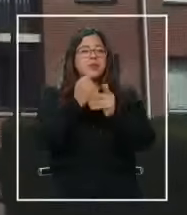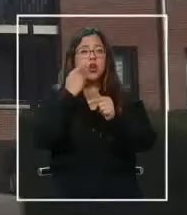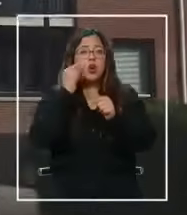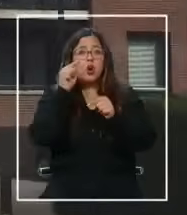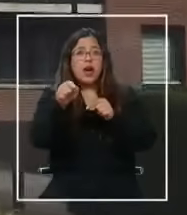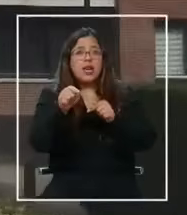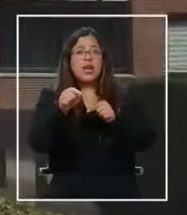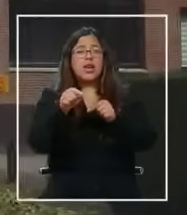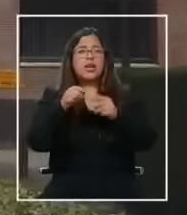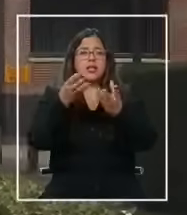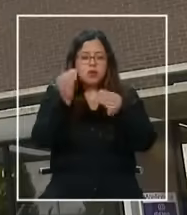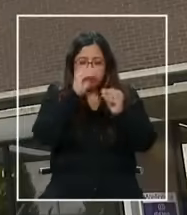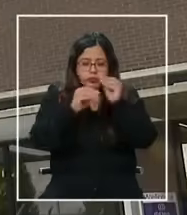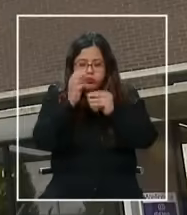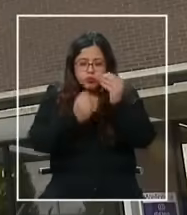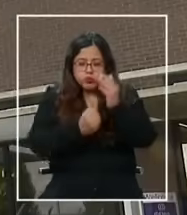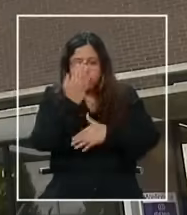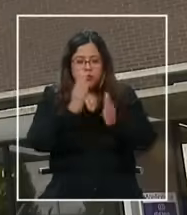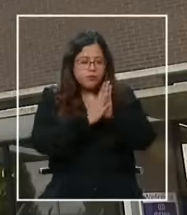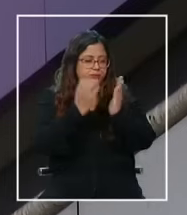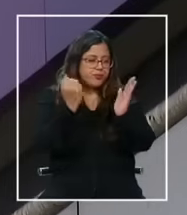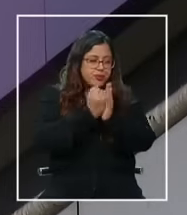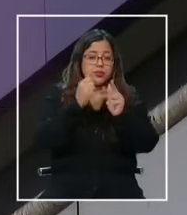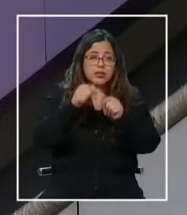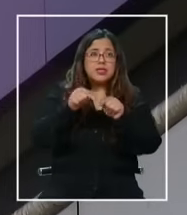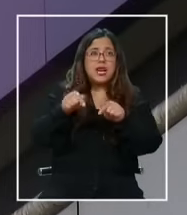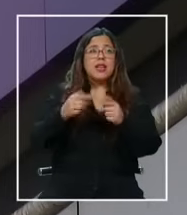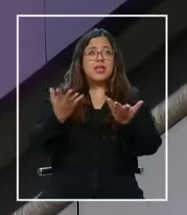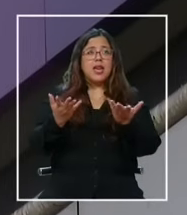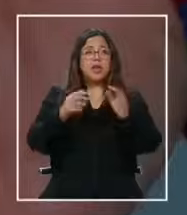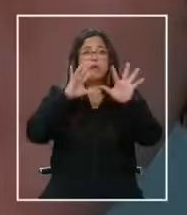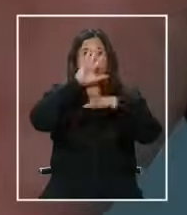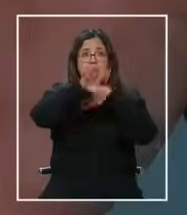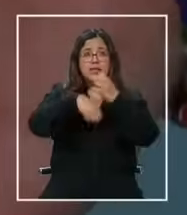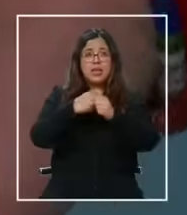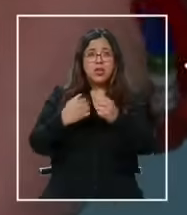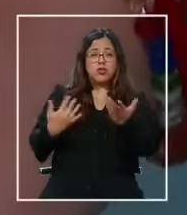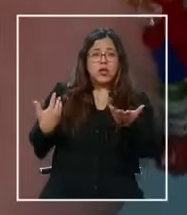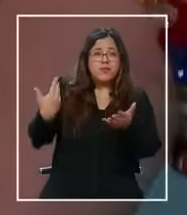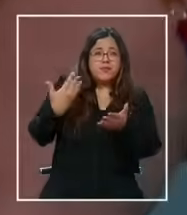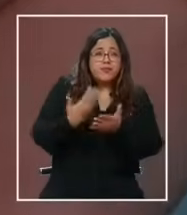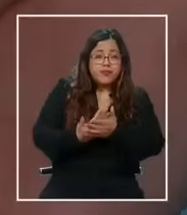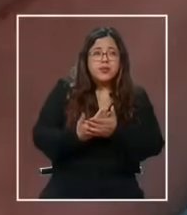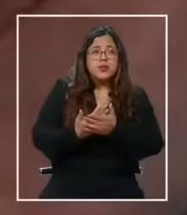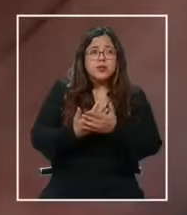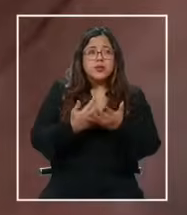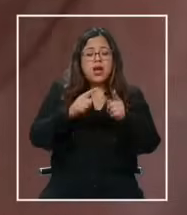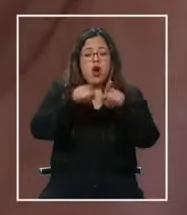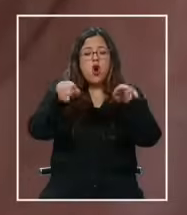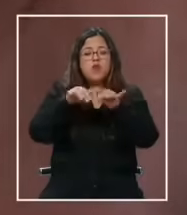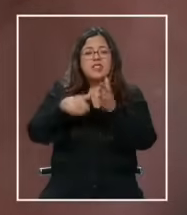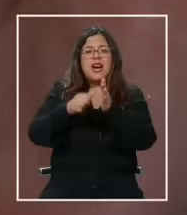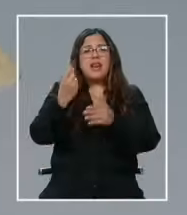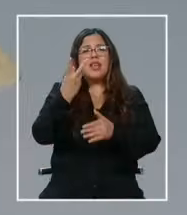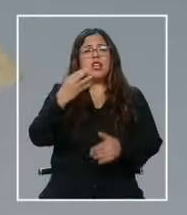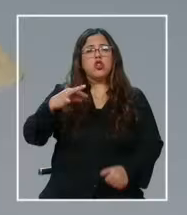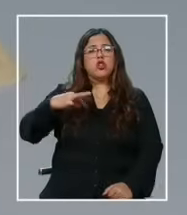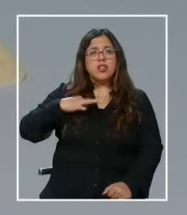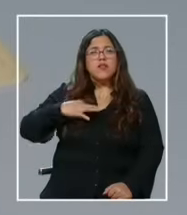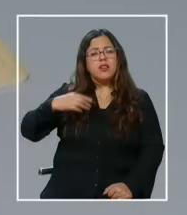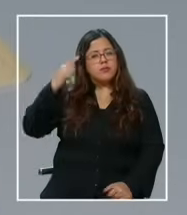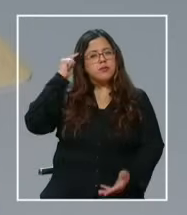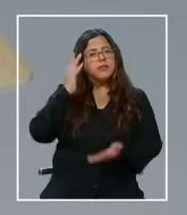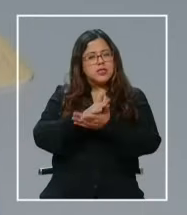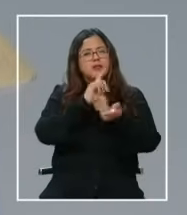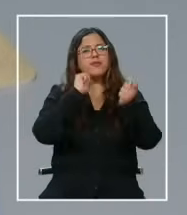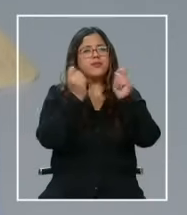Bajos se confeccionan los nuevos documentos tras 10 años el registro civil apostó por un cambio total pasamos de la del papel y el lápiz en